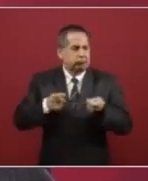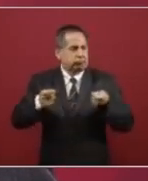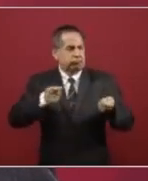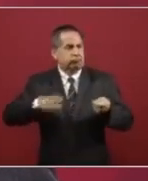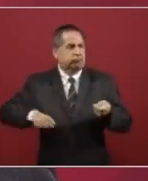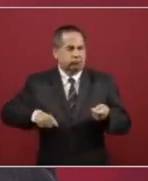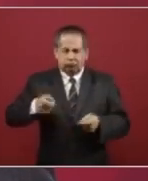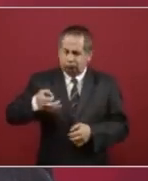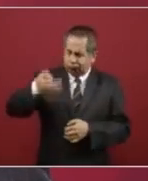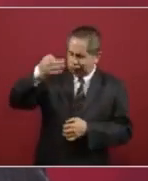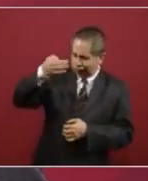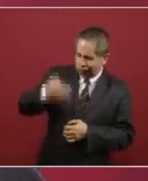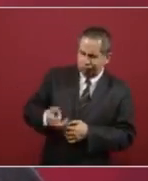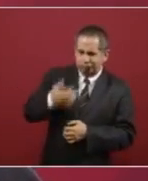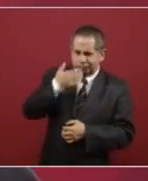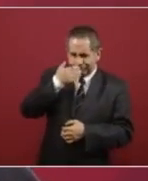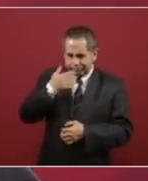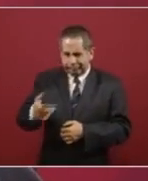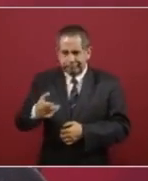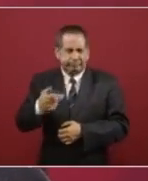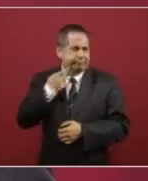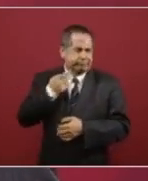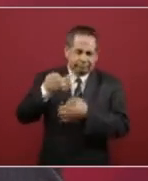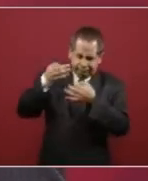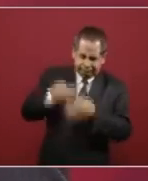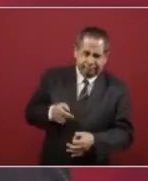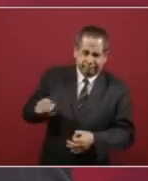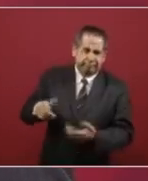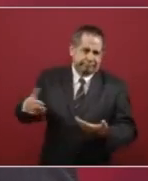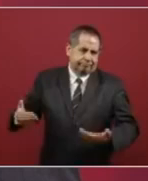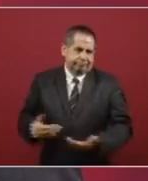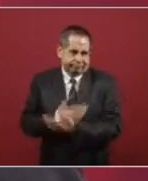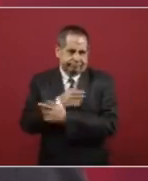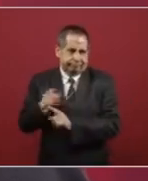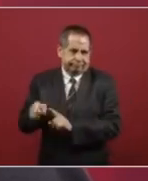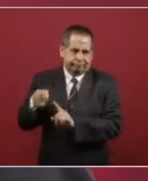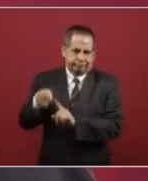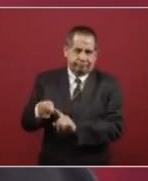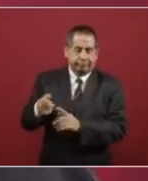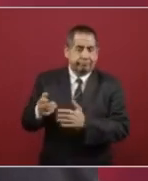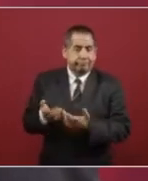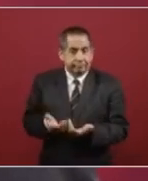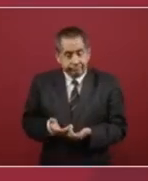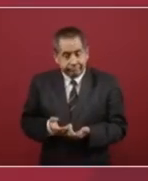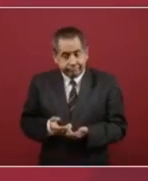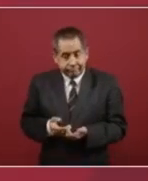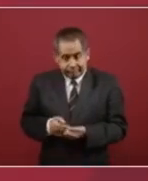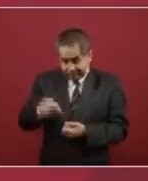pública, en el ejercicio de la política. Y no hay